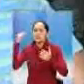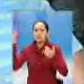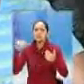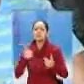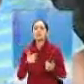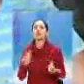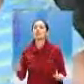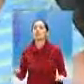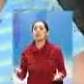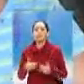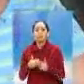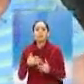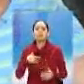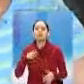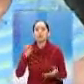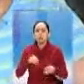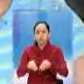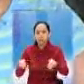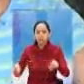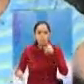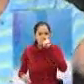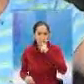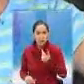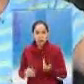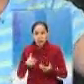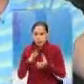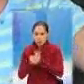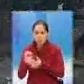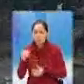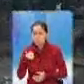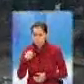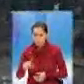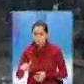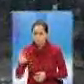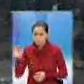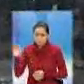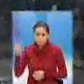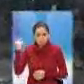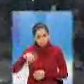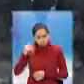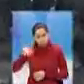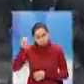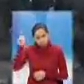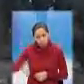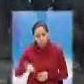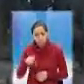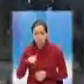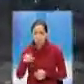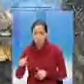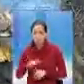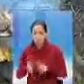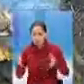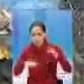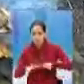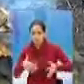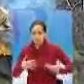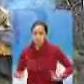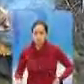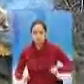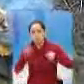dónde voy a irme ahorita? Eso es lo que le digo a mi esposo. Hoy le dije yo que viniera luego porque yo ya te empaqué un poco de